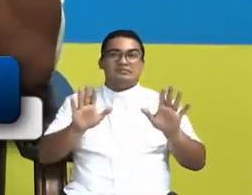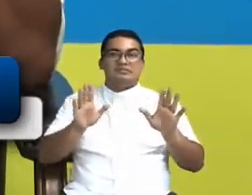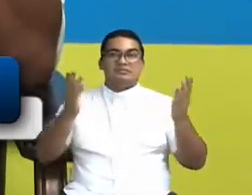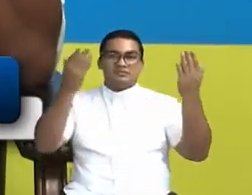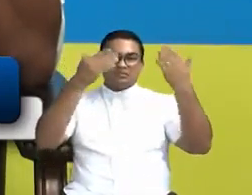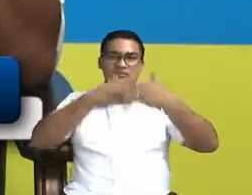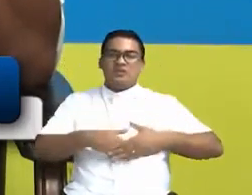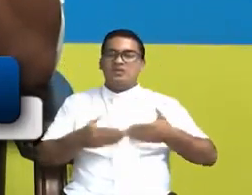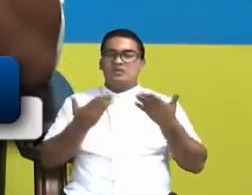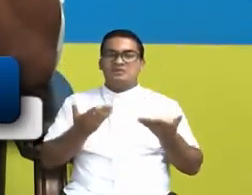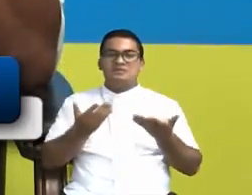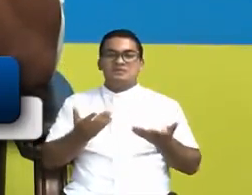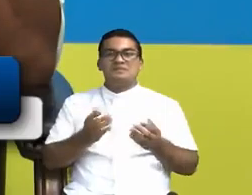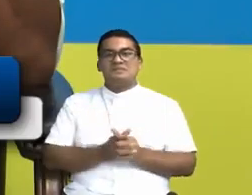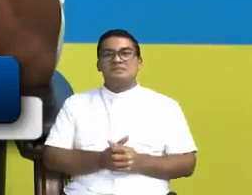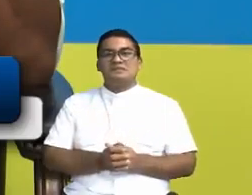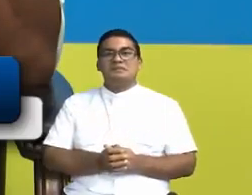pereza. Sí.